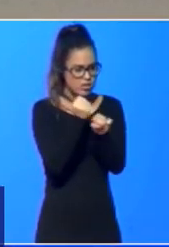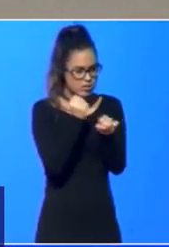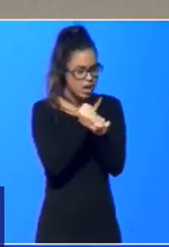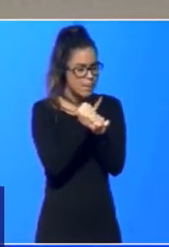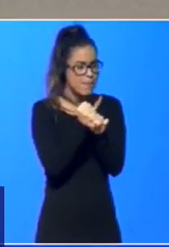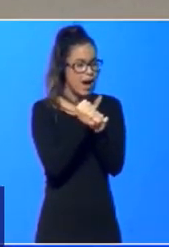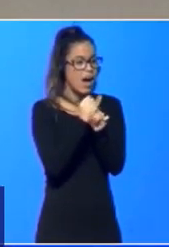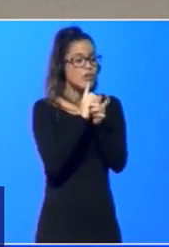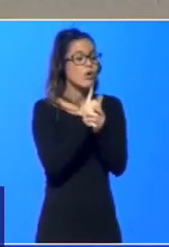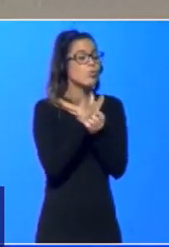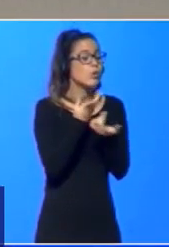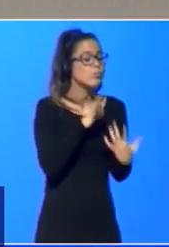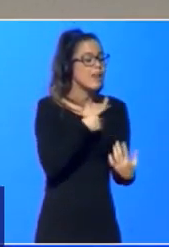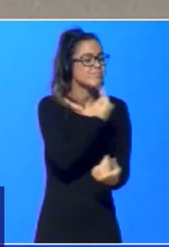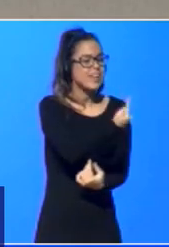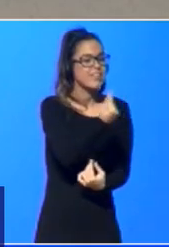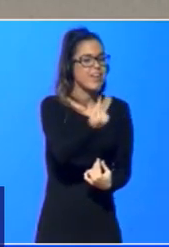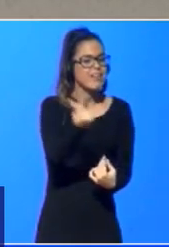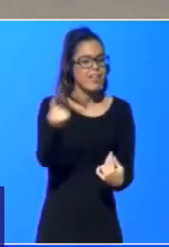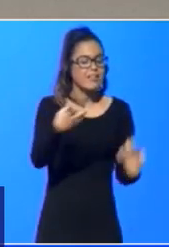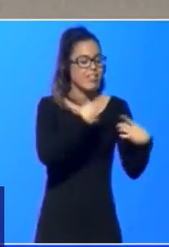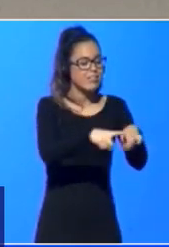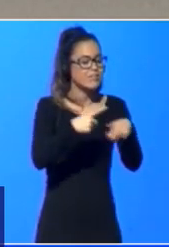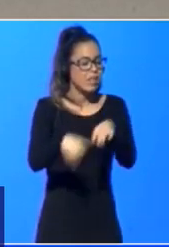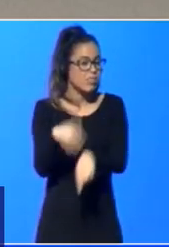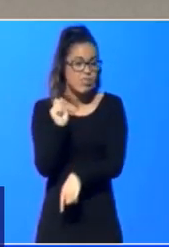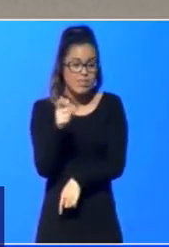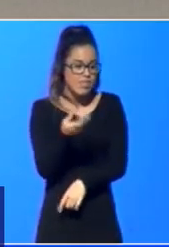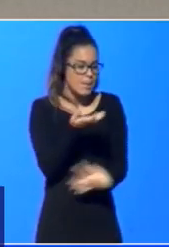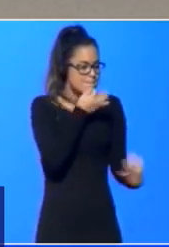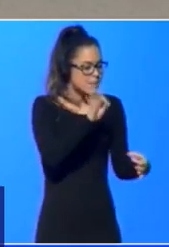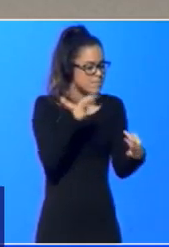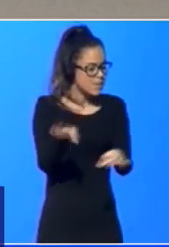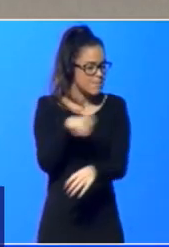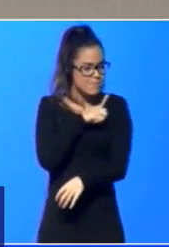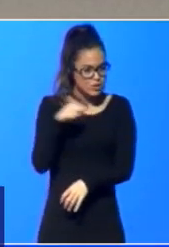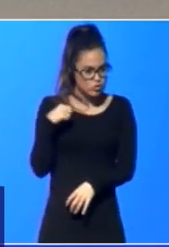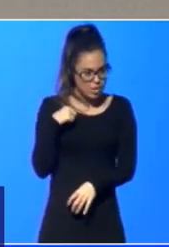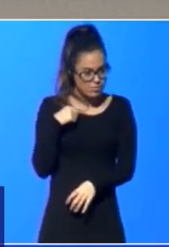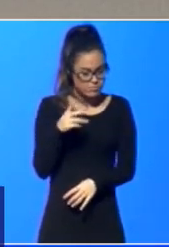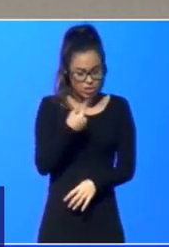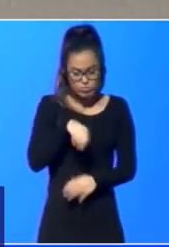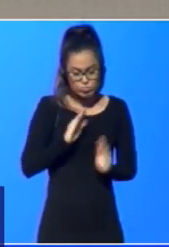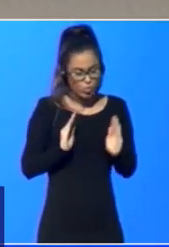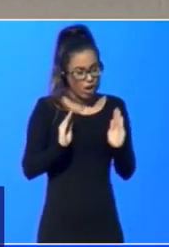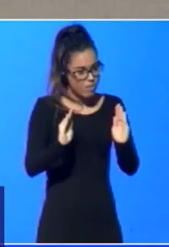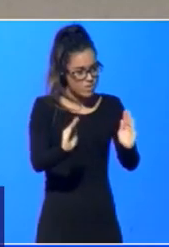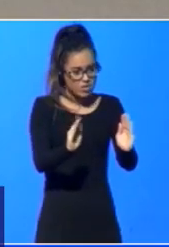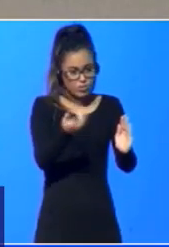tránsito individual y siempre personalizado. Y eso, pues, es el camino que tenemos que recorrer,